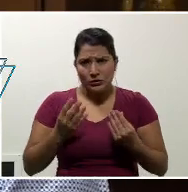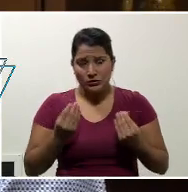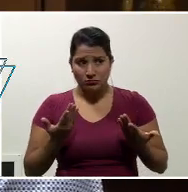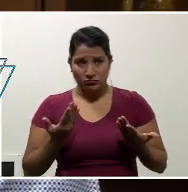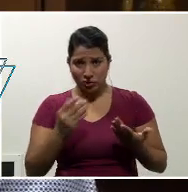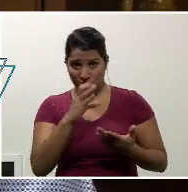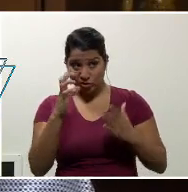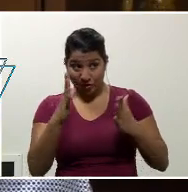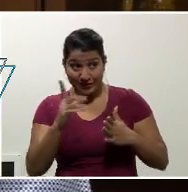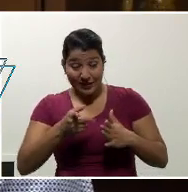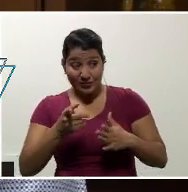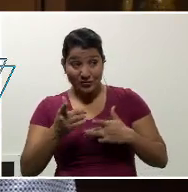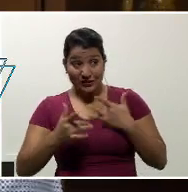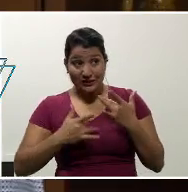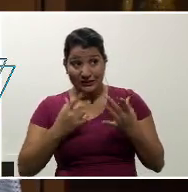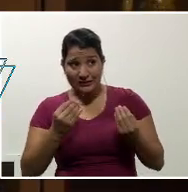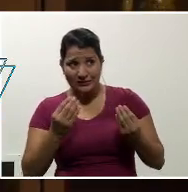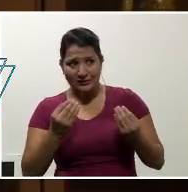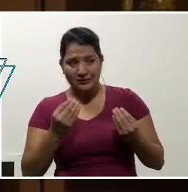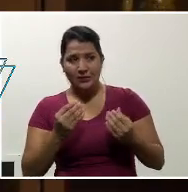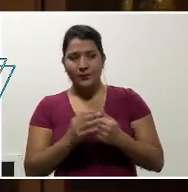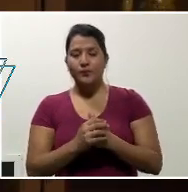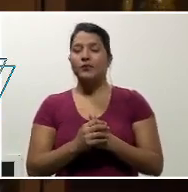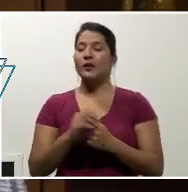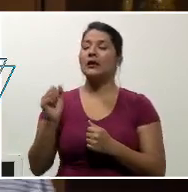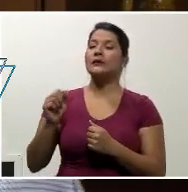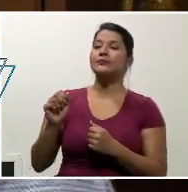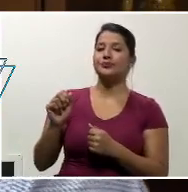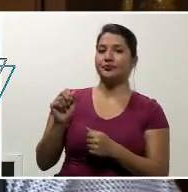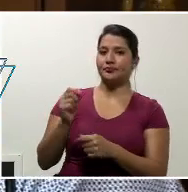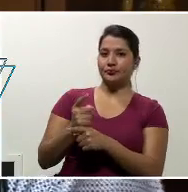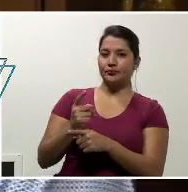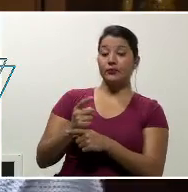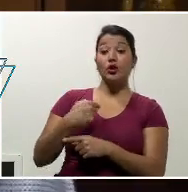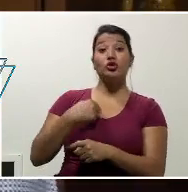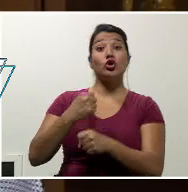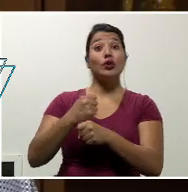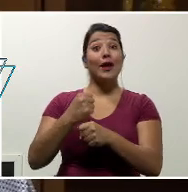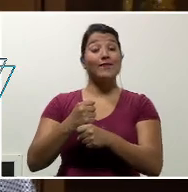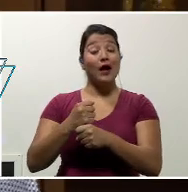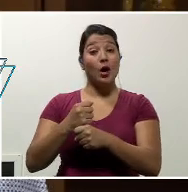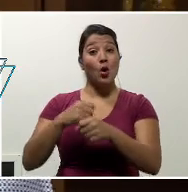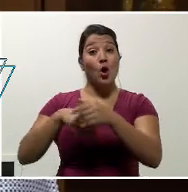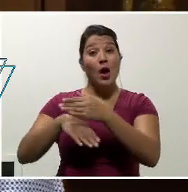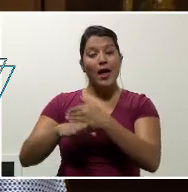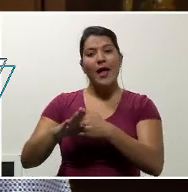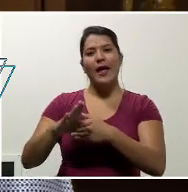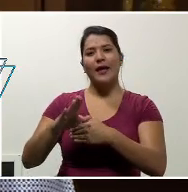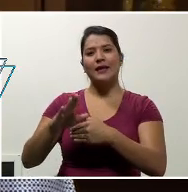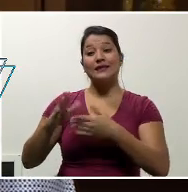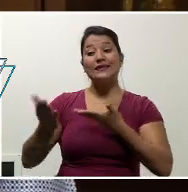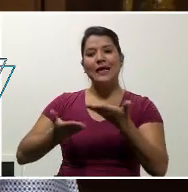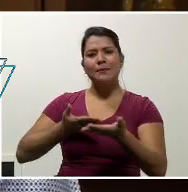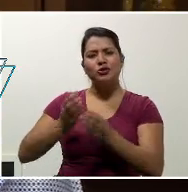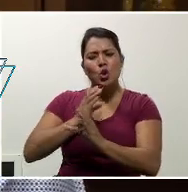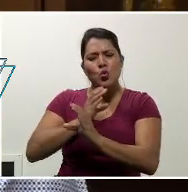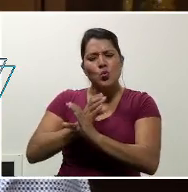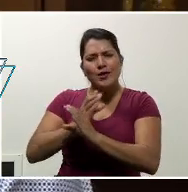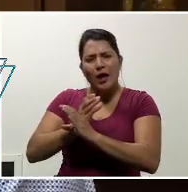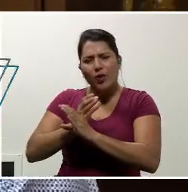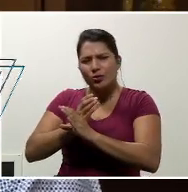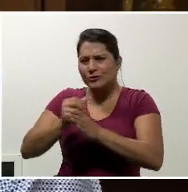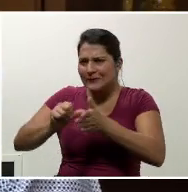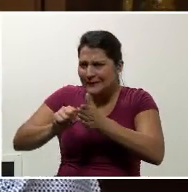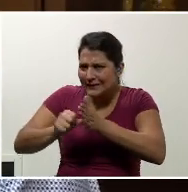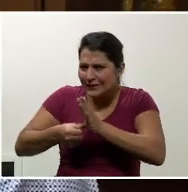haber cierta histeria también en la gente. Eso es muy cierto. Vea, yo trabajo en cuidados intensivos y la regla número 1 cuando uno enfrenta a